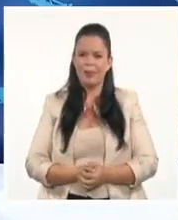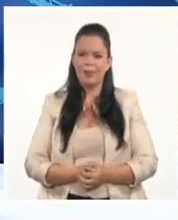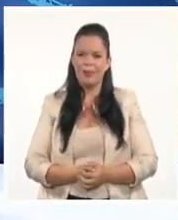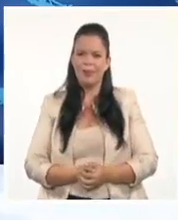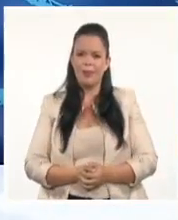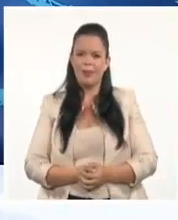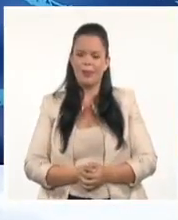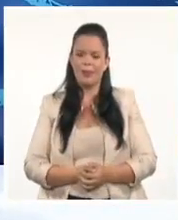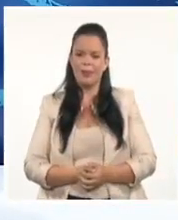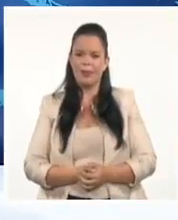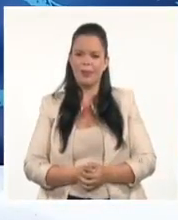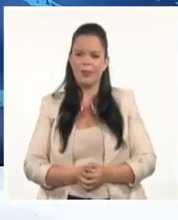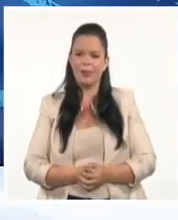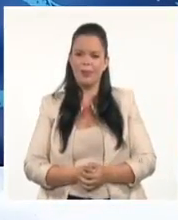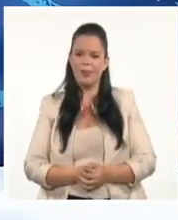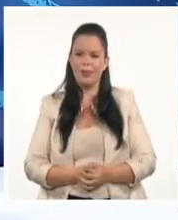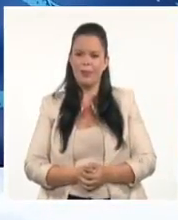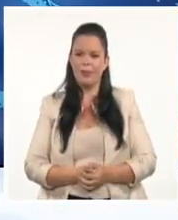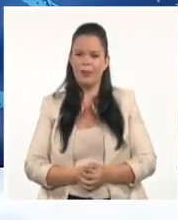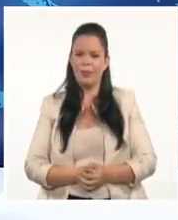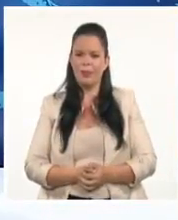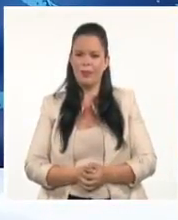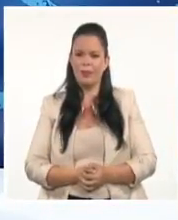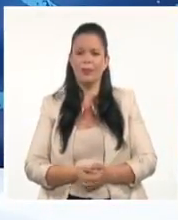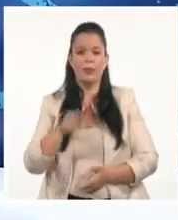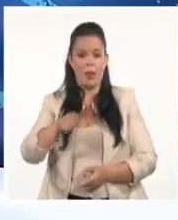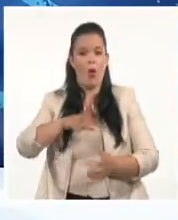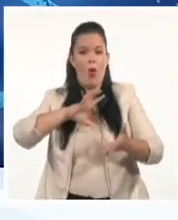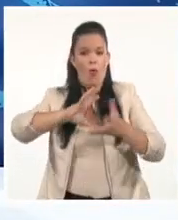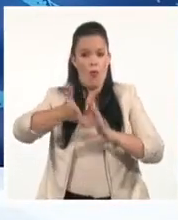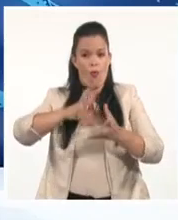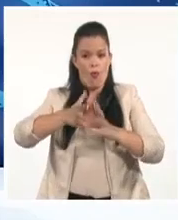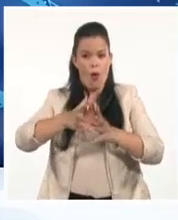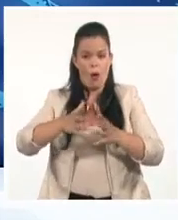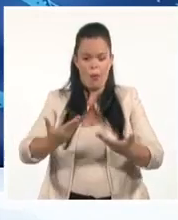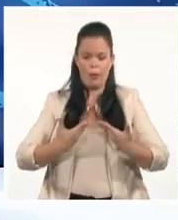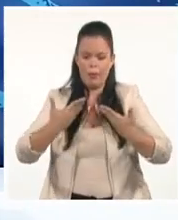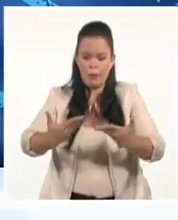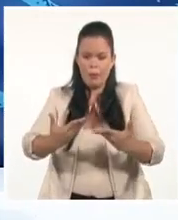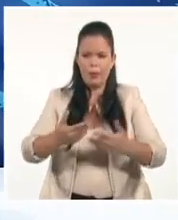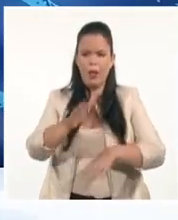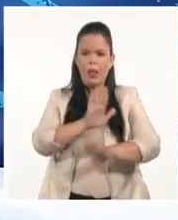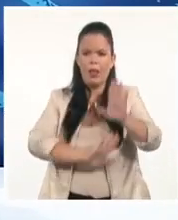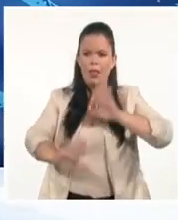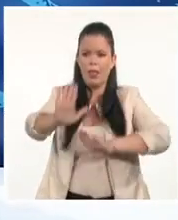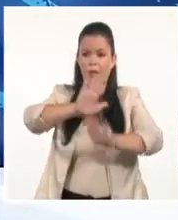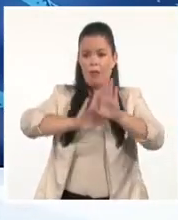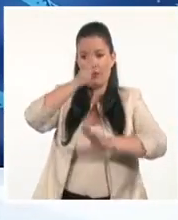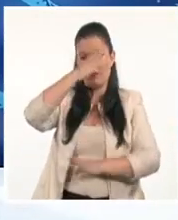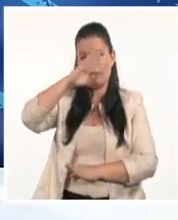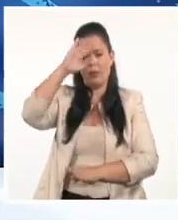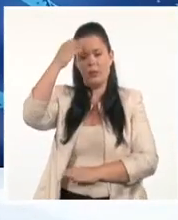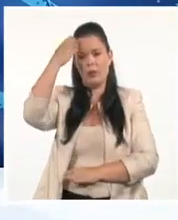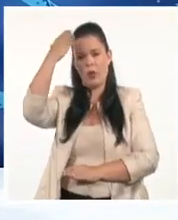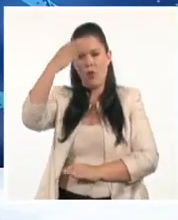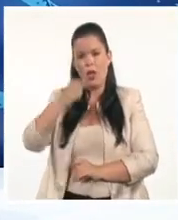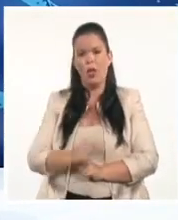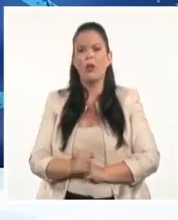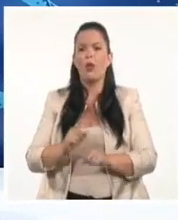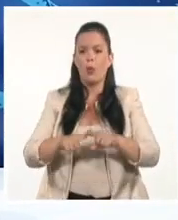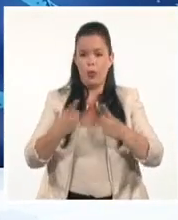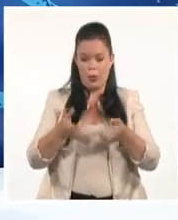Muchas gracias, Legañoa. Y como parte de la respuesta al llamado a defender la revolución frente a los recientes hechos violentos ejecutados por elementos